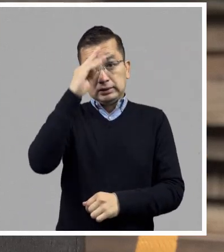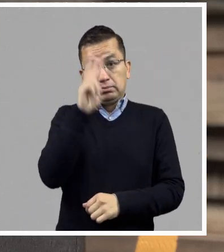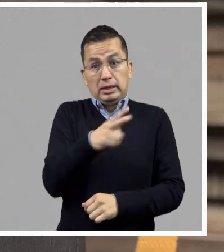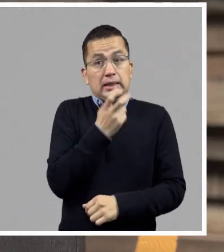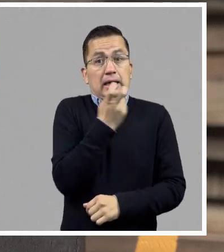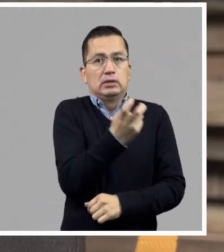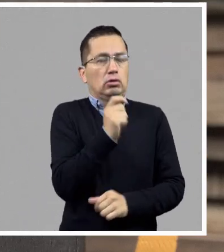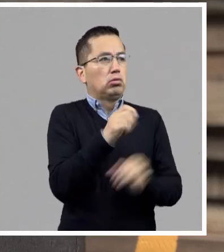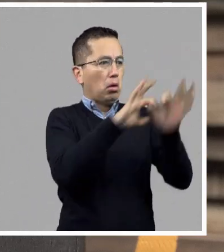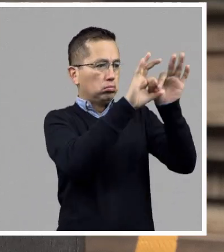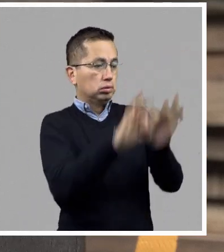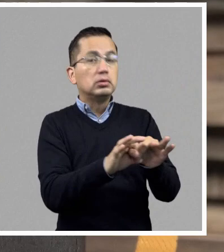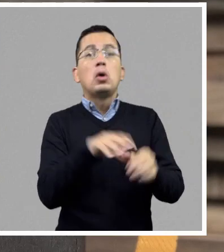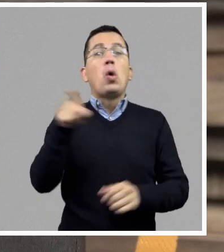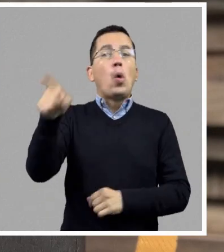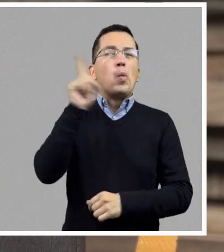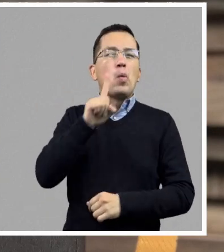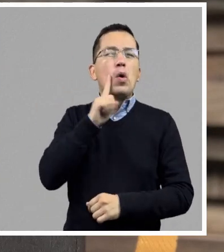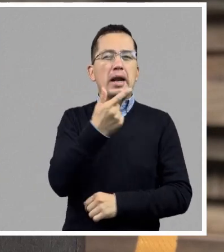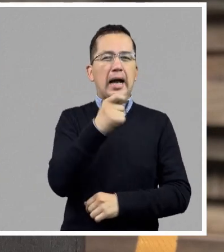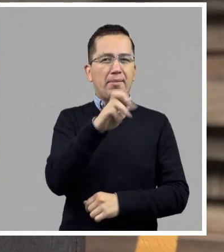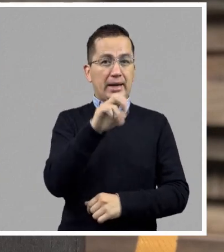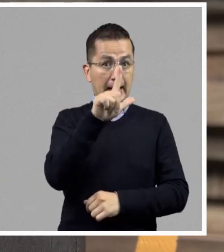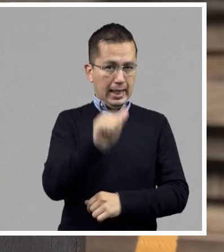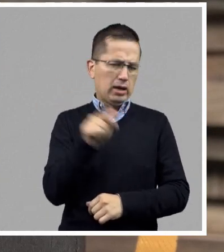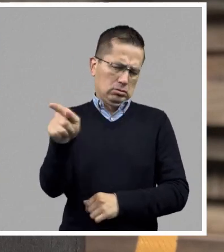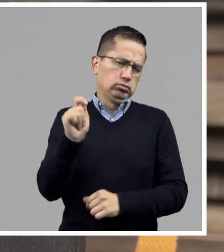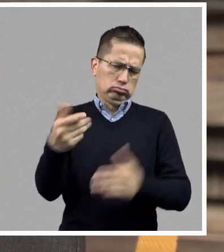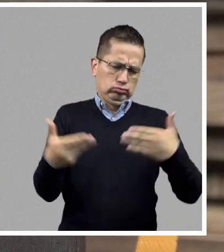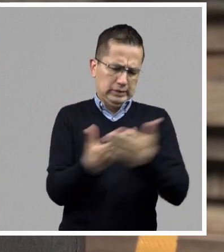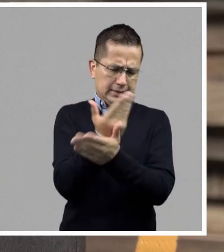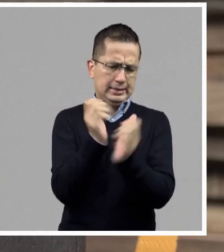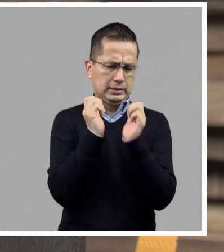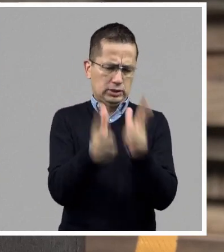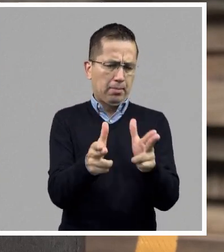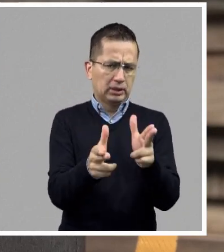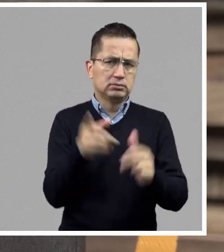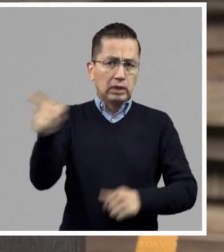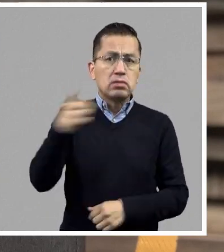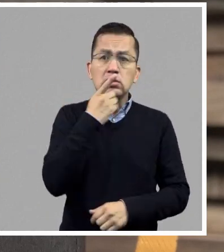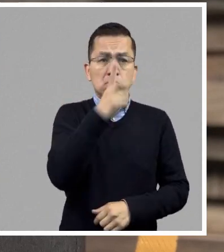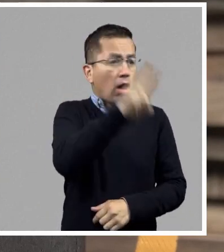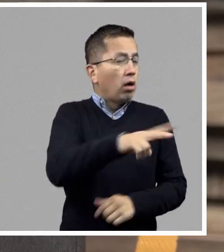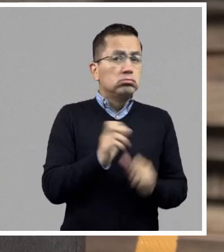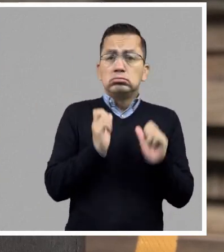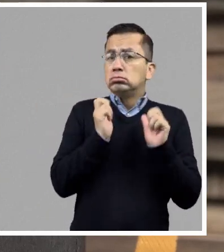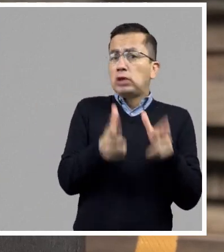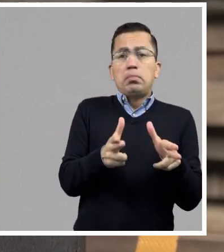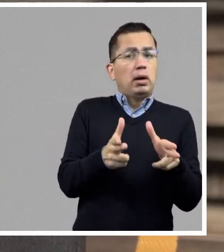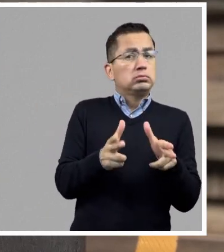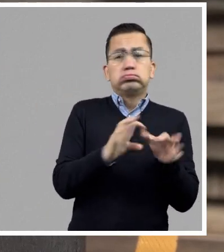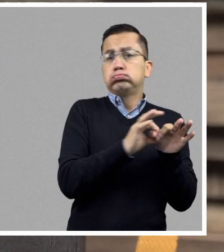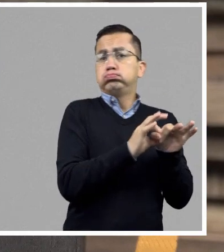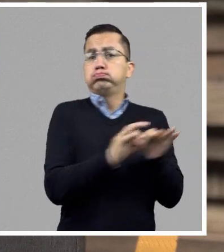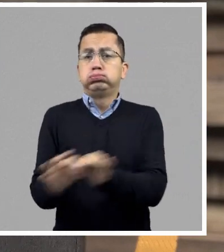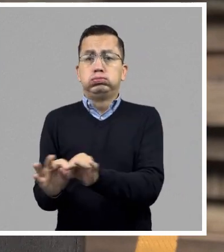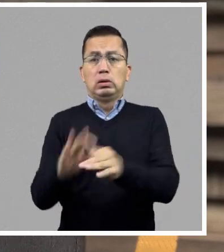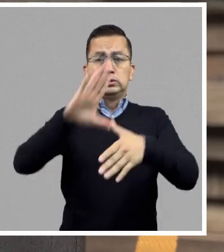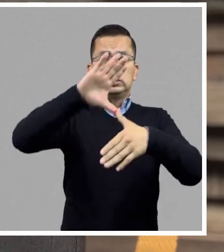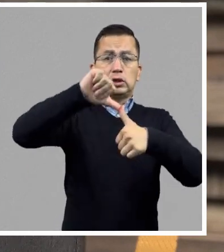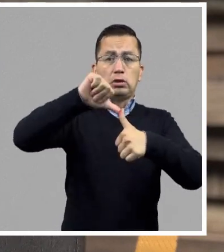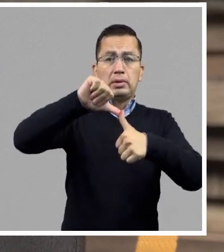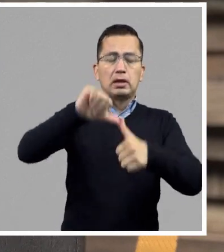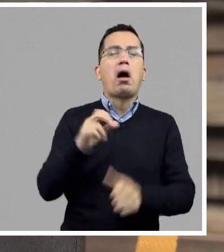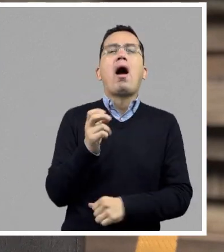del lado de de Gabriela como chiapaneca ella está Clarita en que Chiapas forma parte de Centroamérica y hay varias cositas de Chiapas que parecen